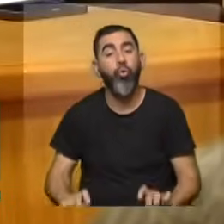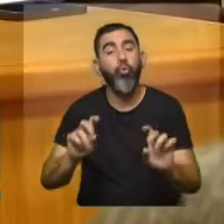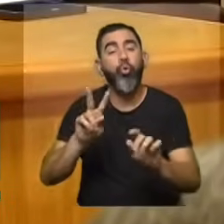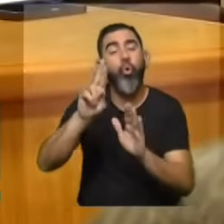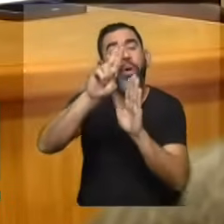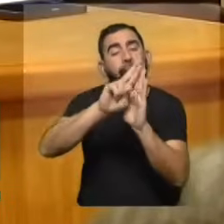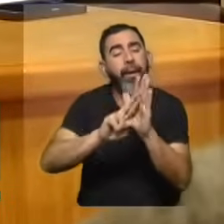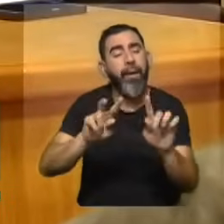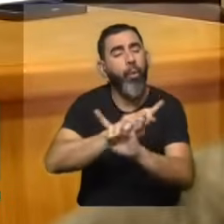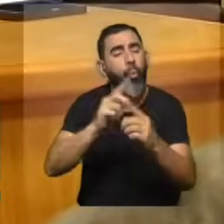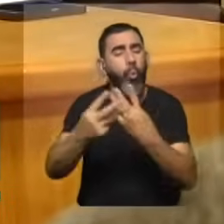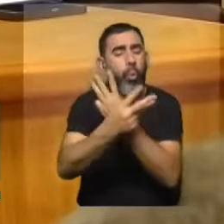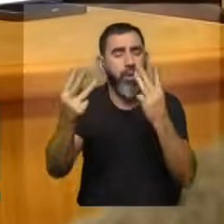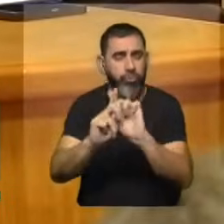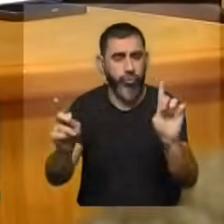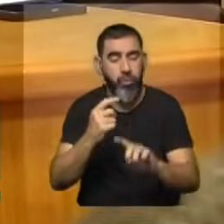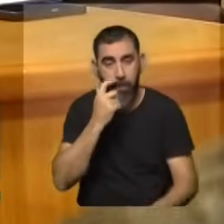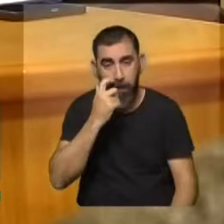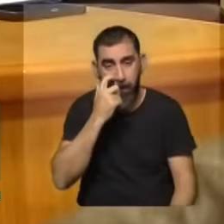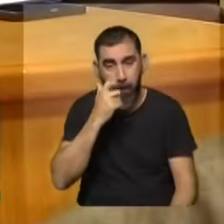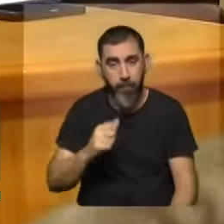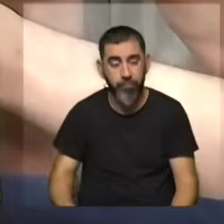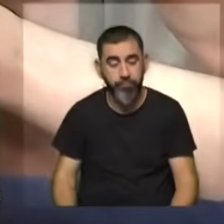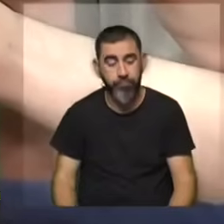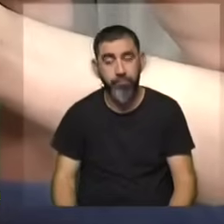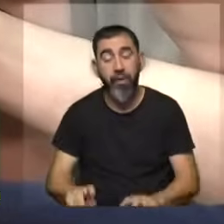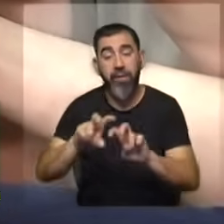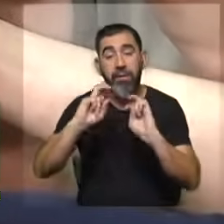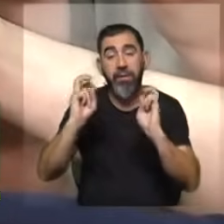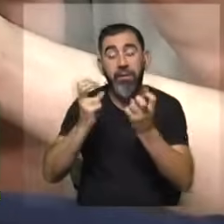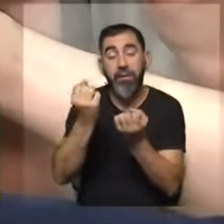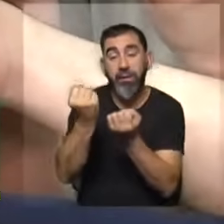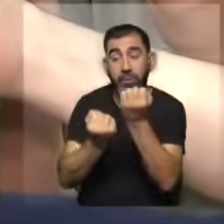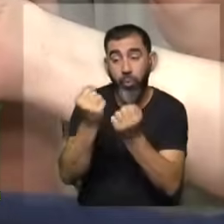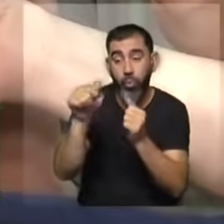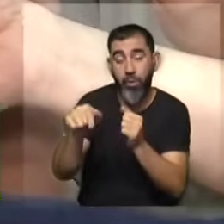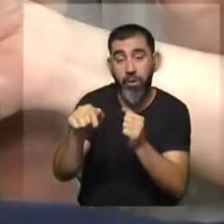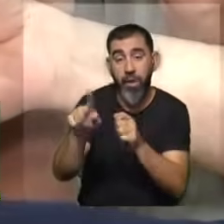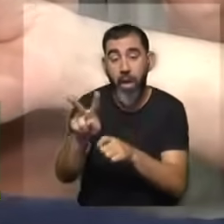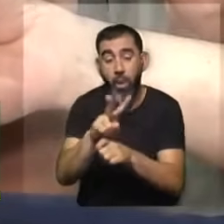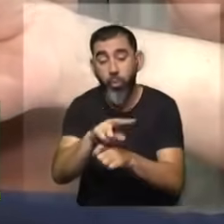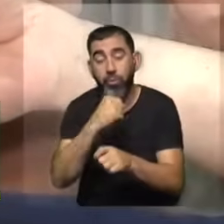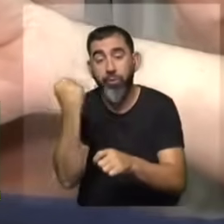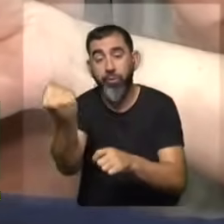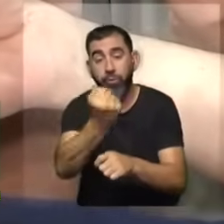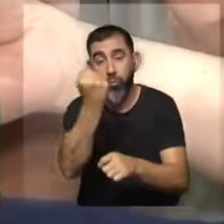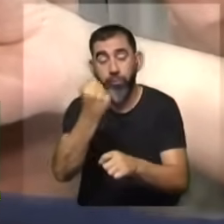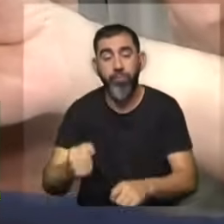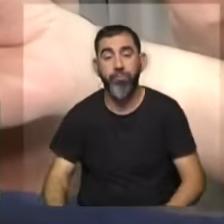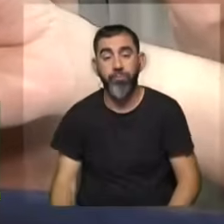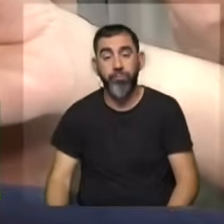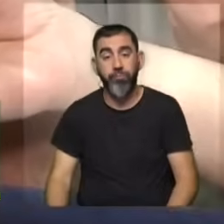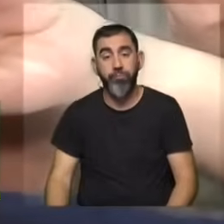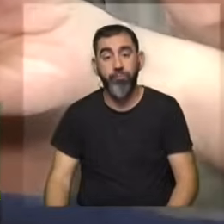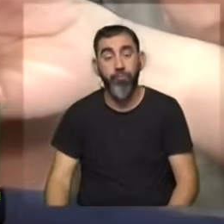regulatorias genéricas o teóricas el tener al tribunal de cuentas como como órgano auditor es muy importante porque